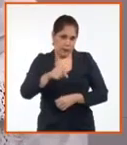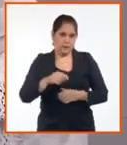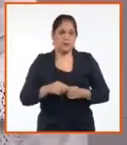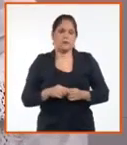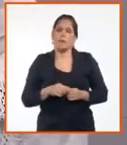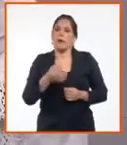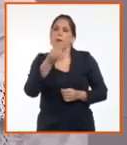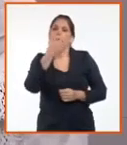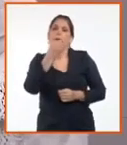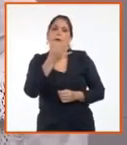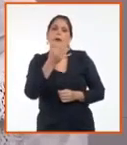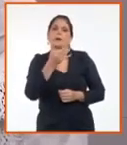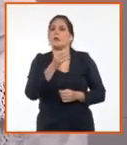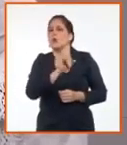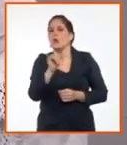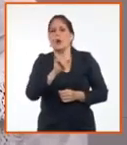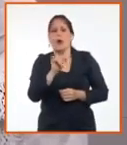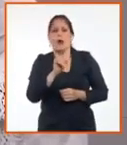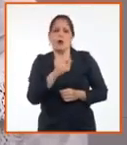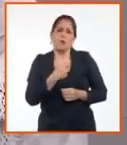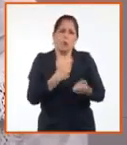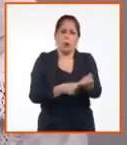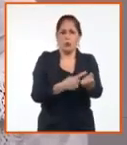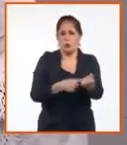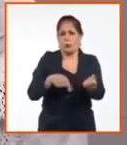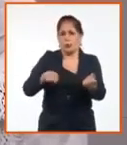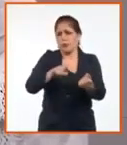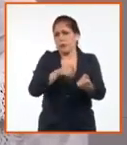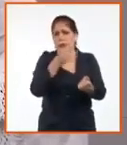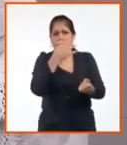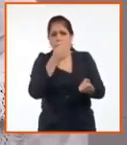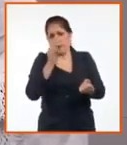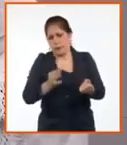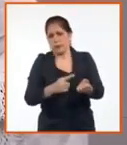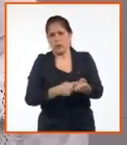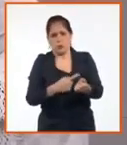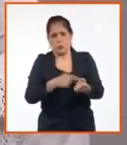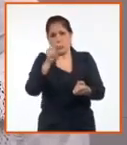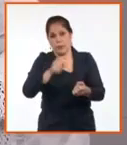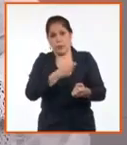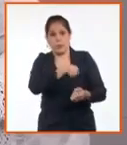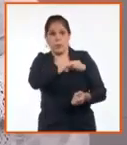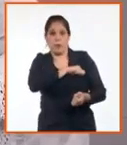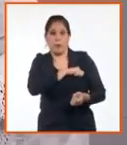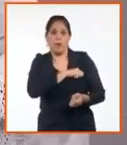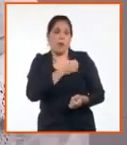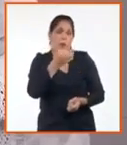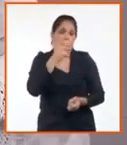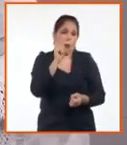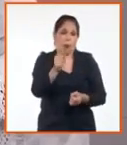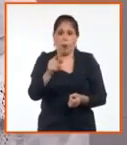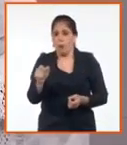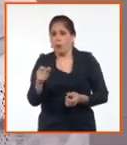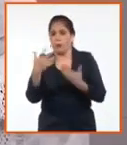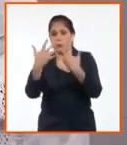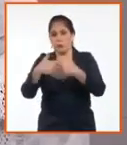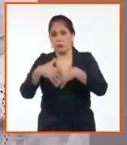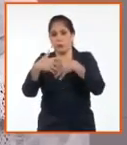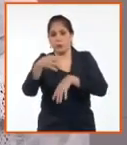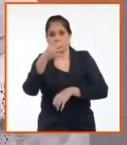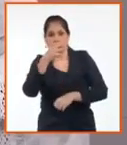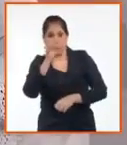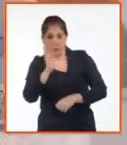medicamentos genéricos los integrantes del cuadro básico de medicamentos este tipo de producción este tipo de medicamento